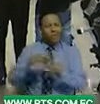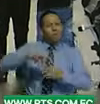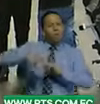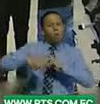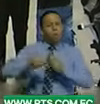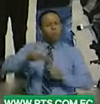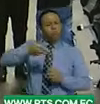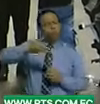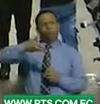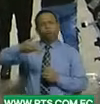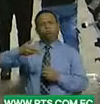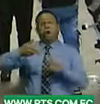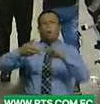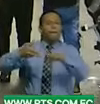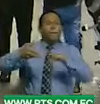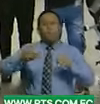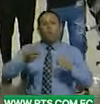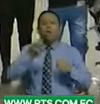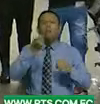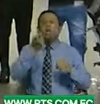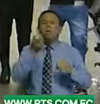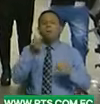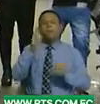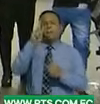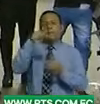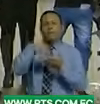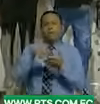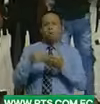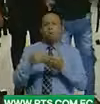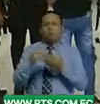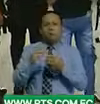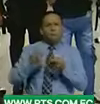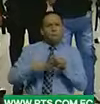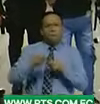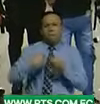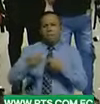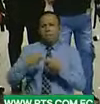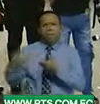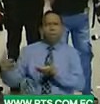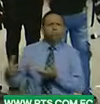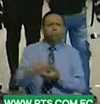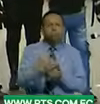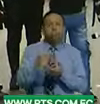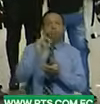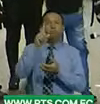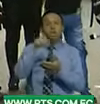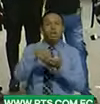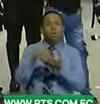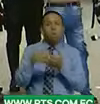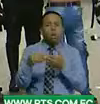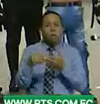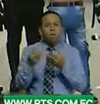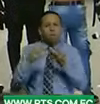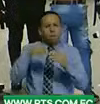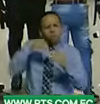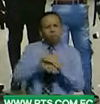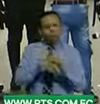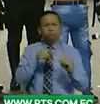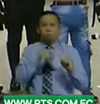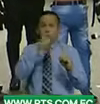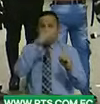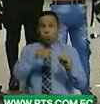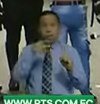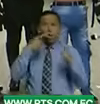Se sustrajeron alrededor de $1,000 de la venta del día. Habían ingresado y habían amedrentado al guardia,